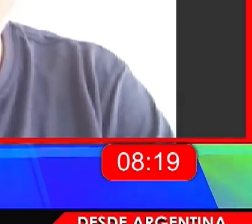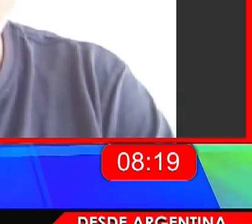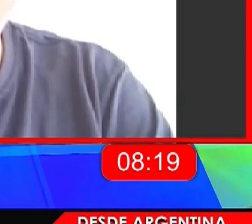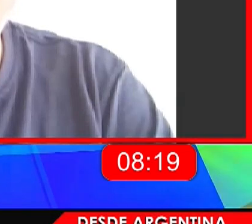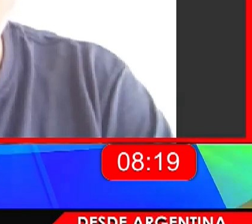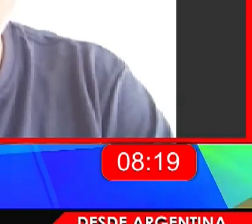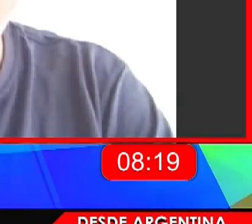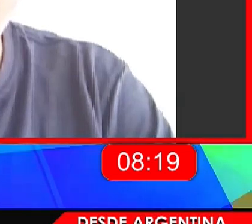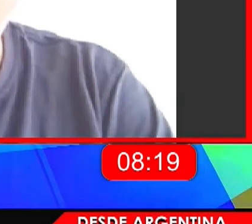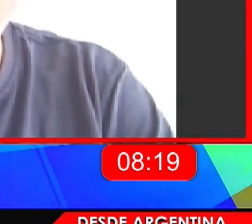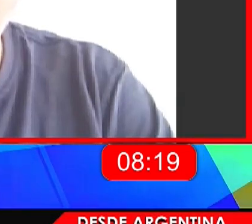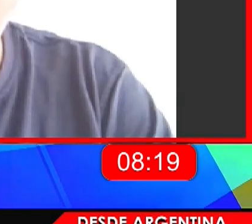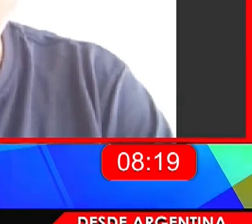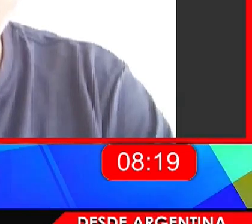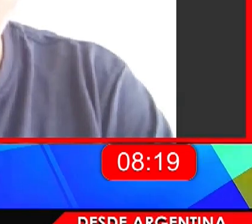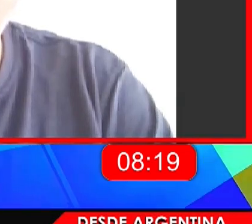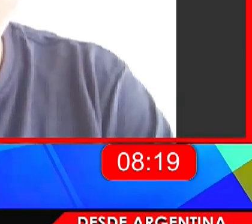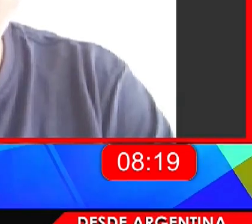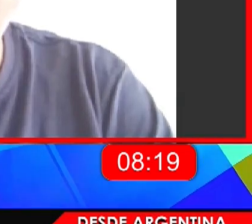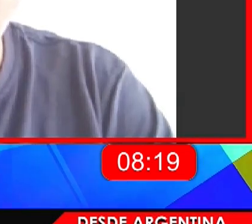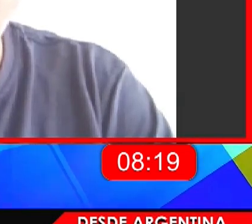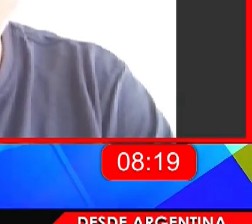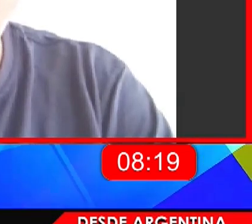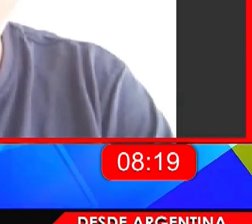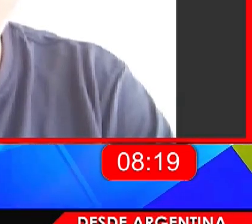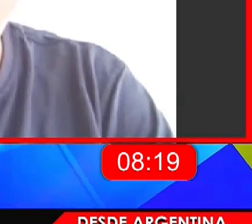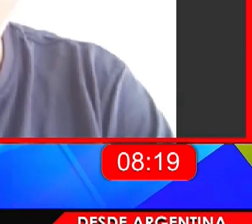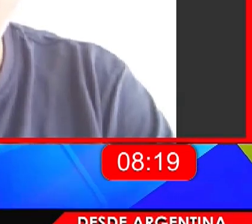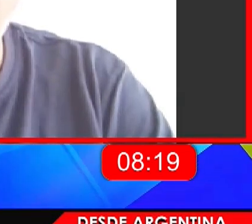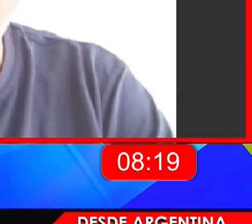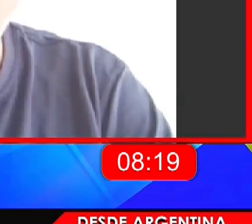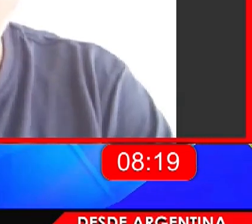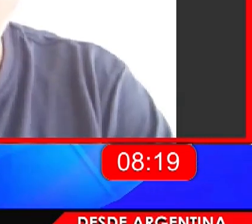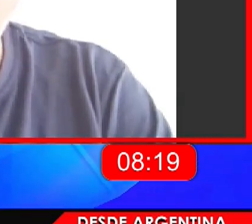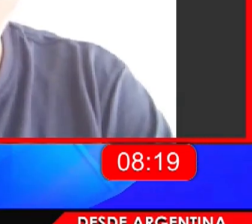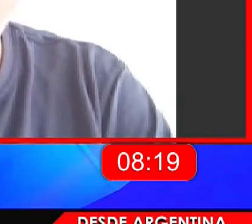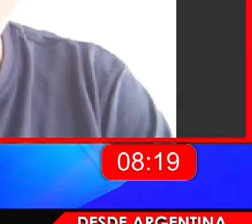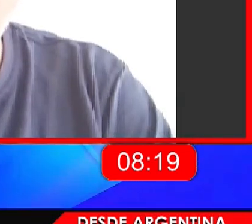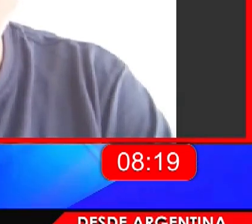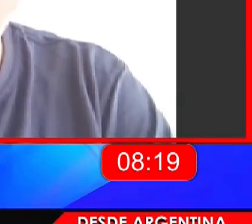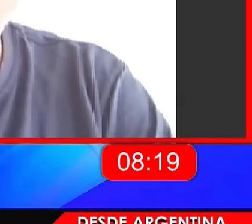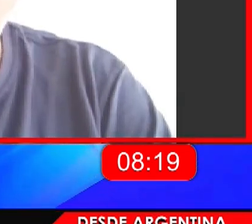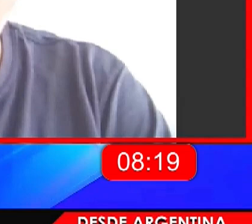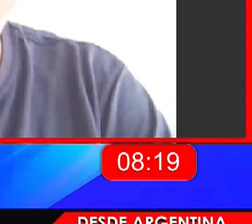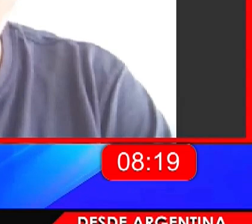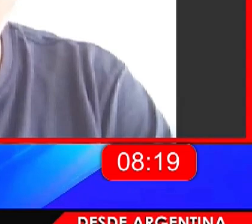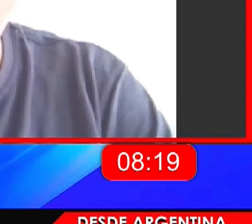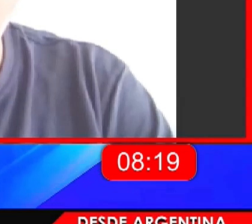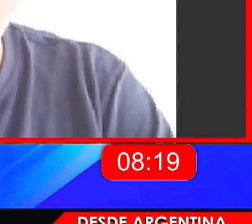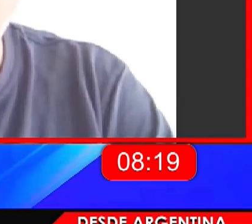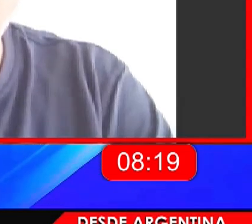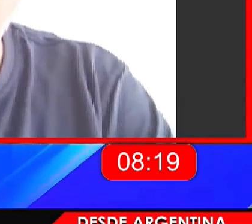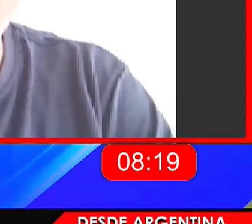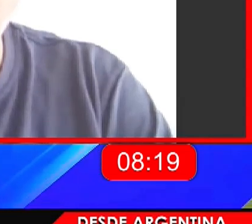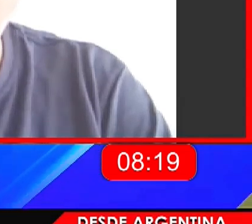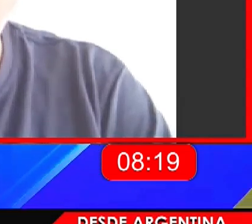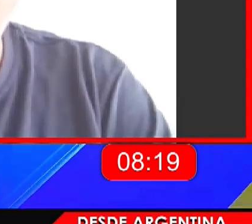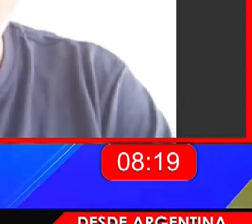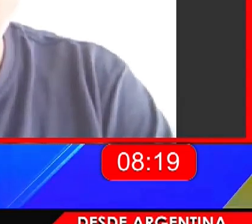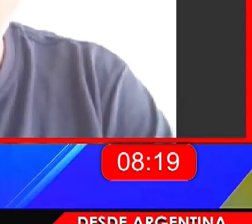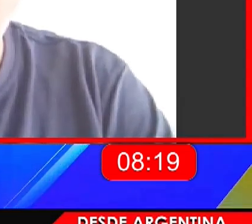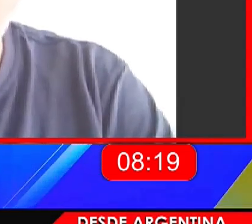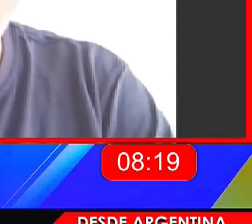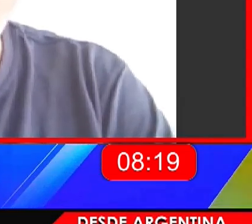lo que hace Milei ahora es llevar a su hermana, quien es obviamente la persona quien mejor conoce